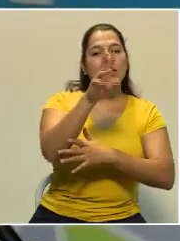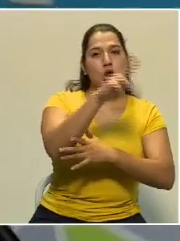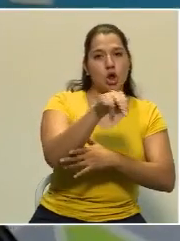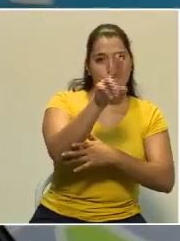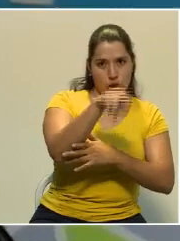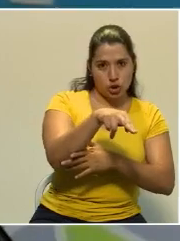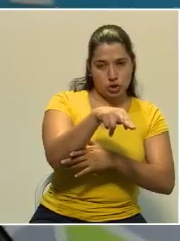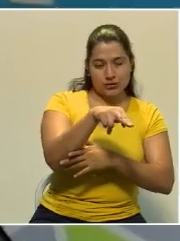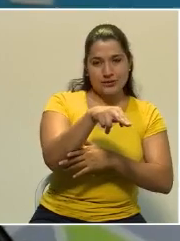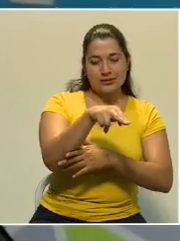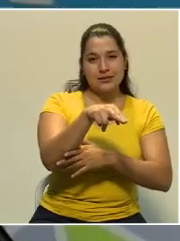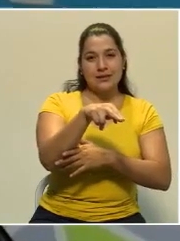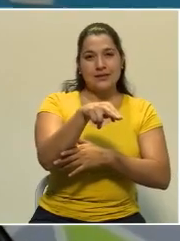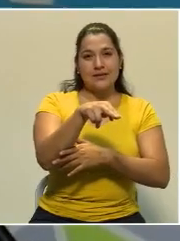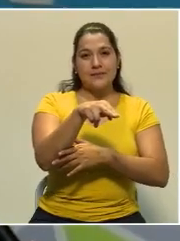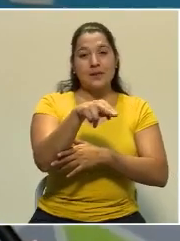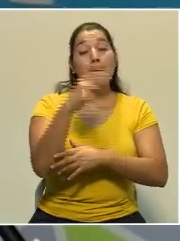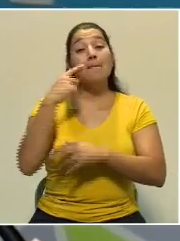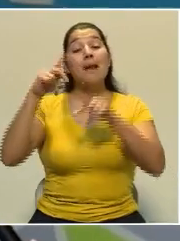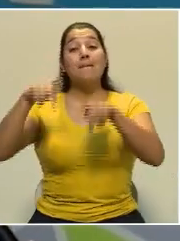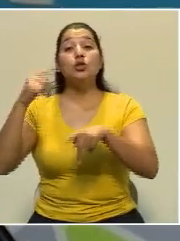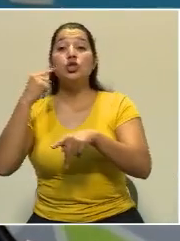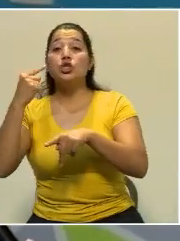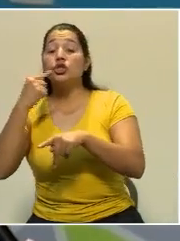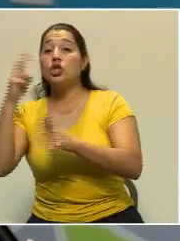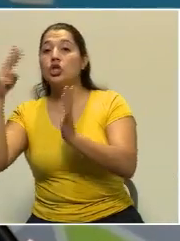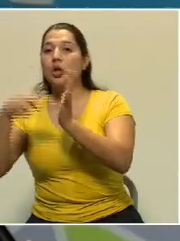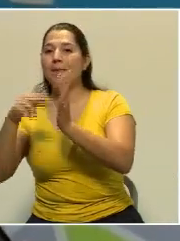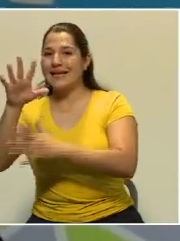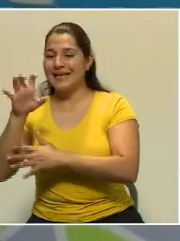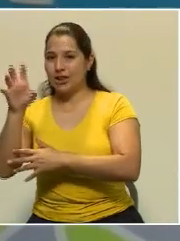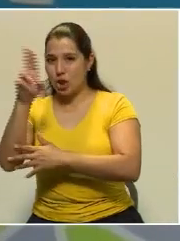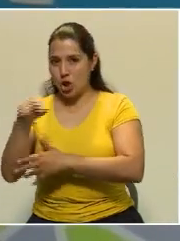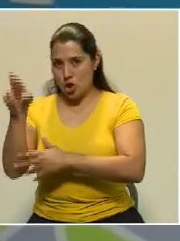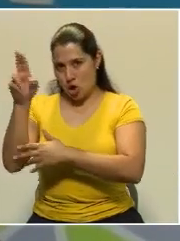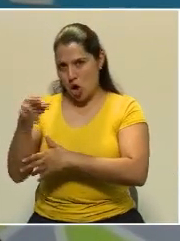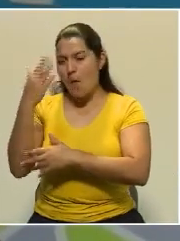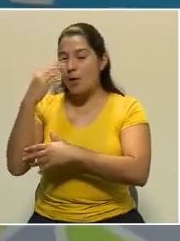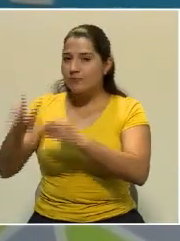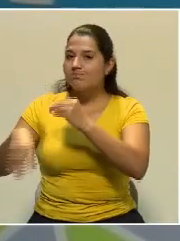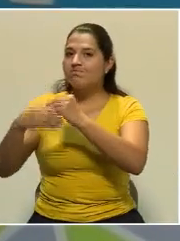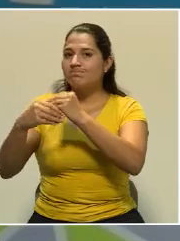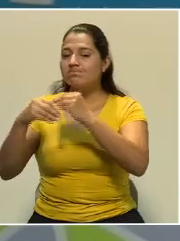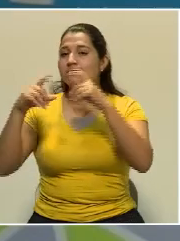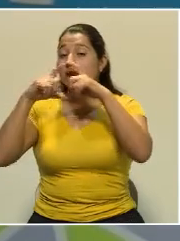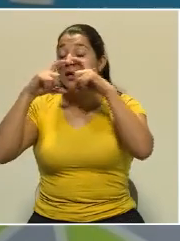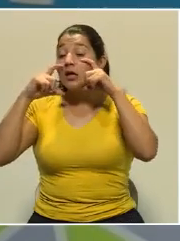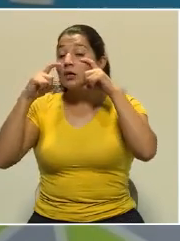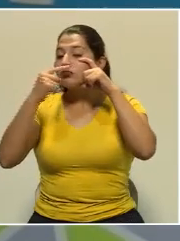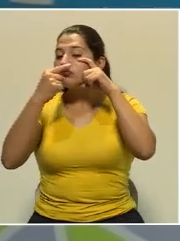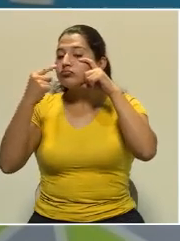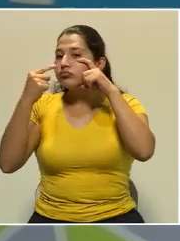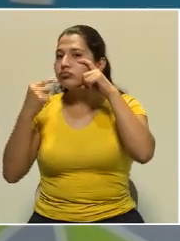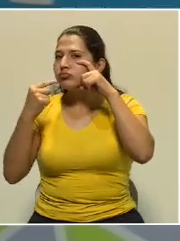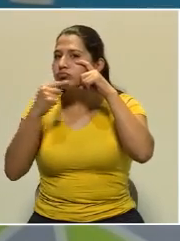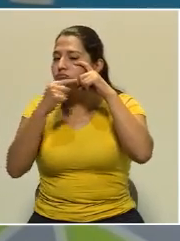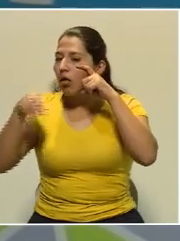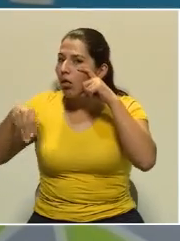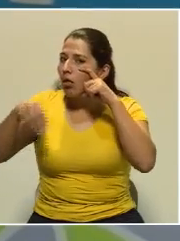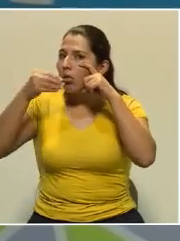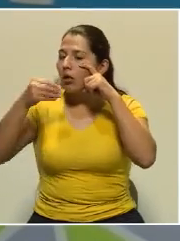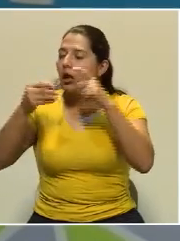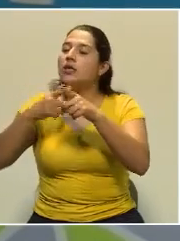colones. Cuando son para sordos tiene un costo de 2.500 colones debido al precio, digamos, que tiene las partes de